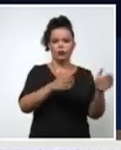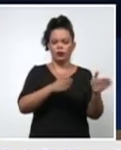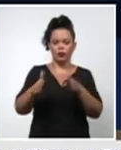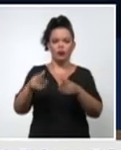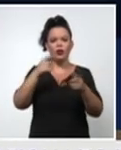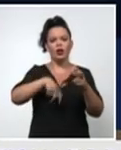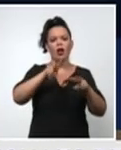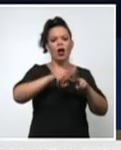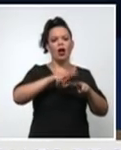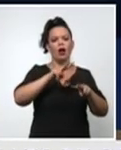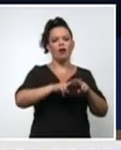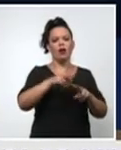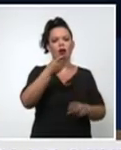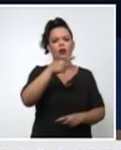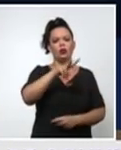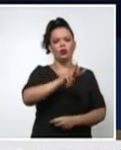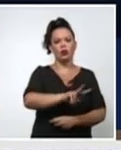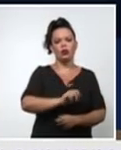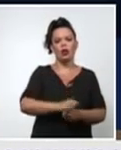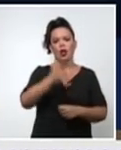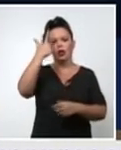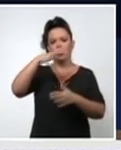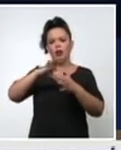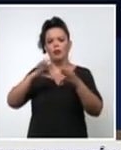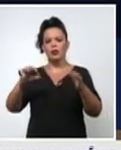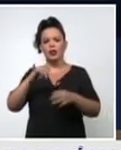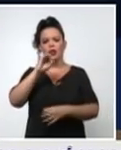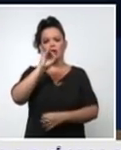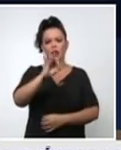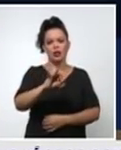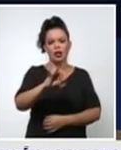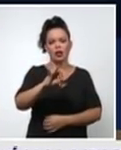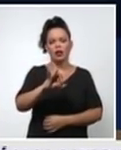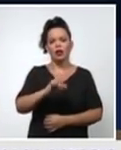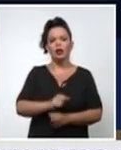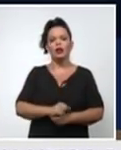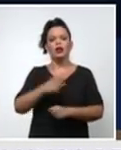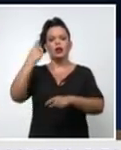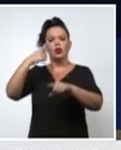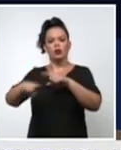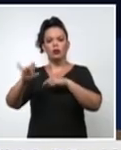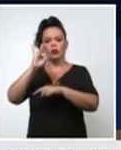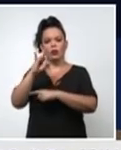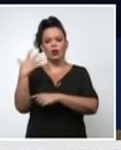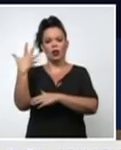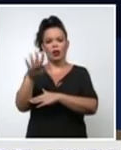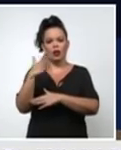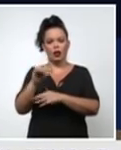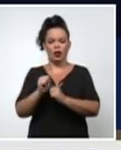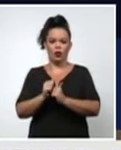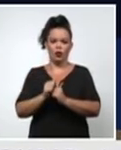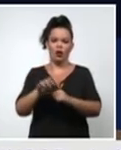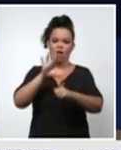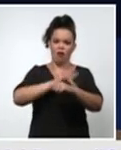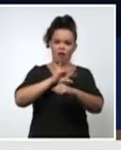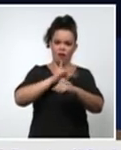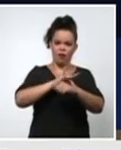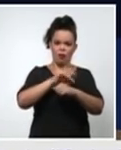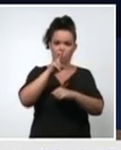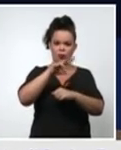son 7 y los 7 importados. Y de La Habana hay uno de